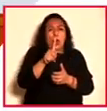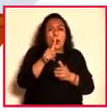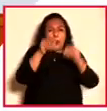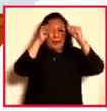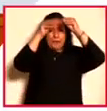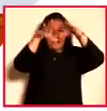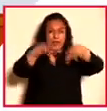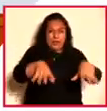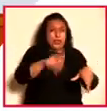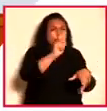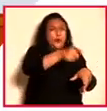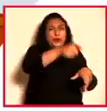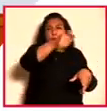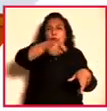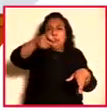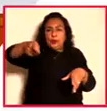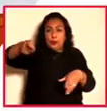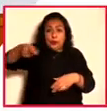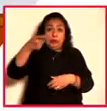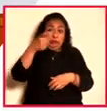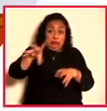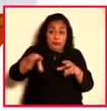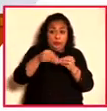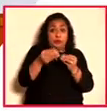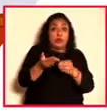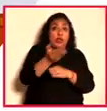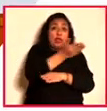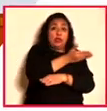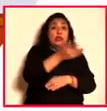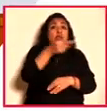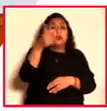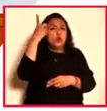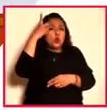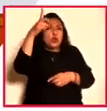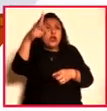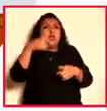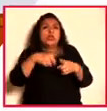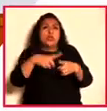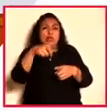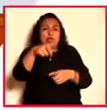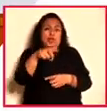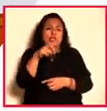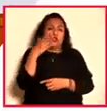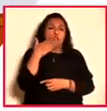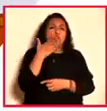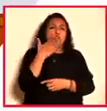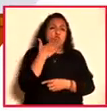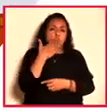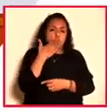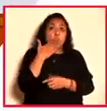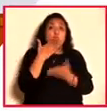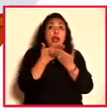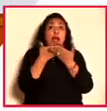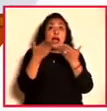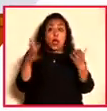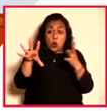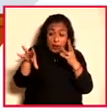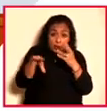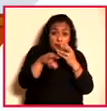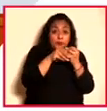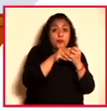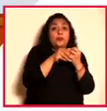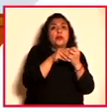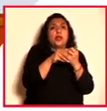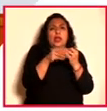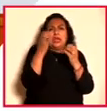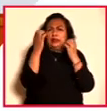forman parte de, o formaron en su momento, parte de la misión de Caborca, Sonora. Ahora se van a integrar a una magna